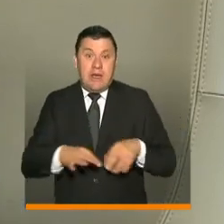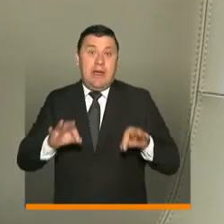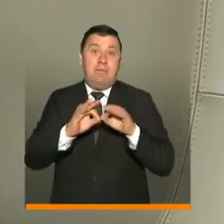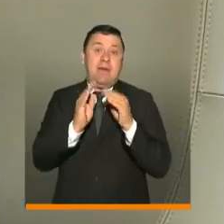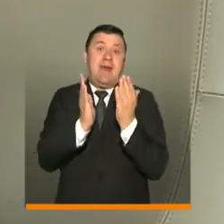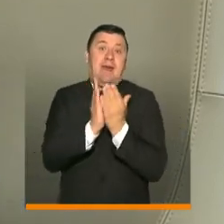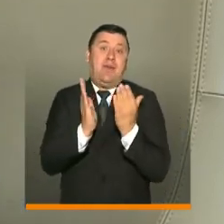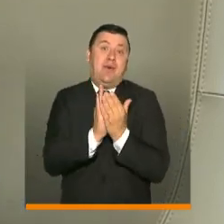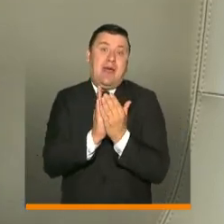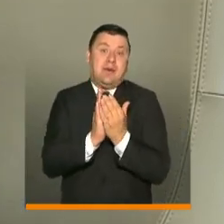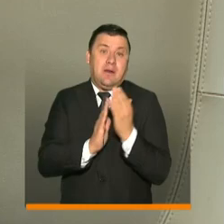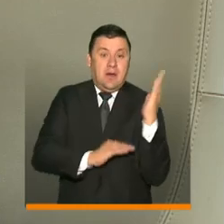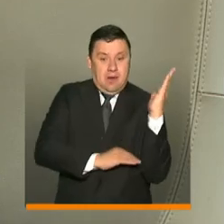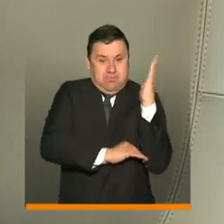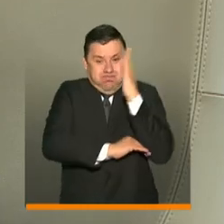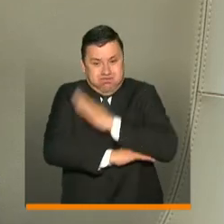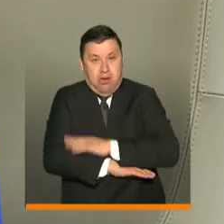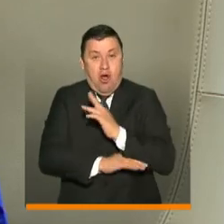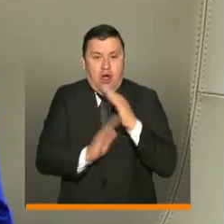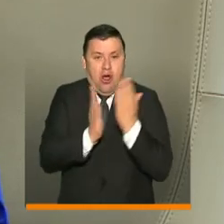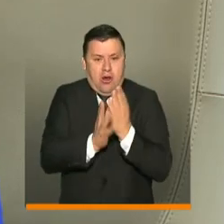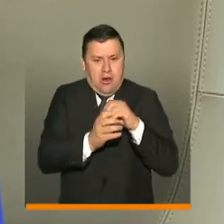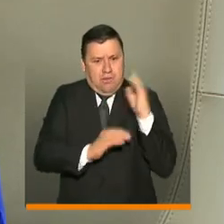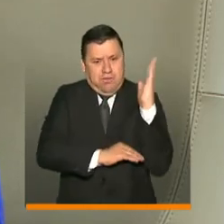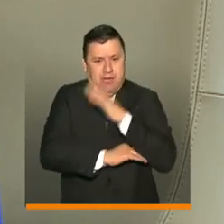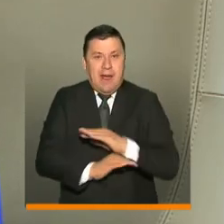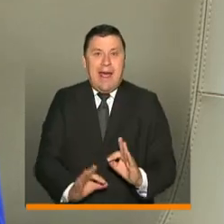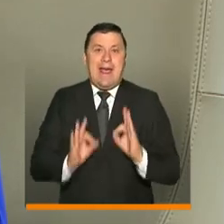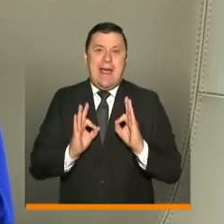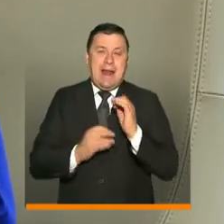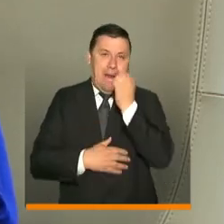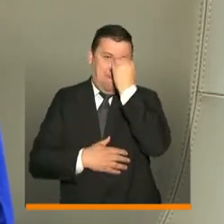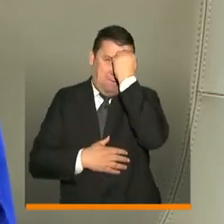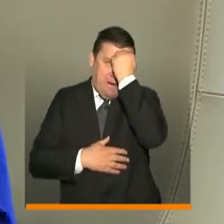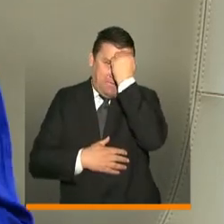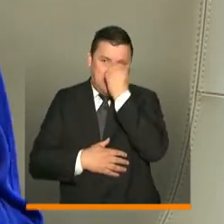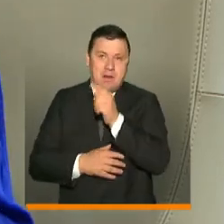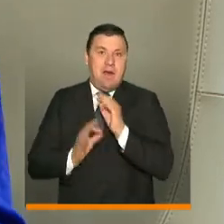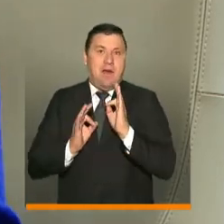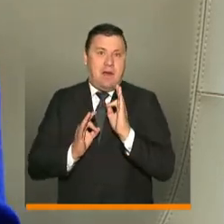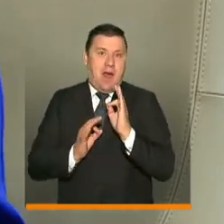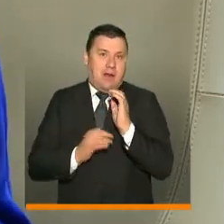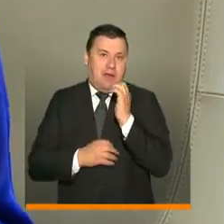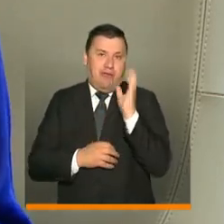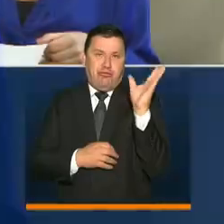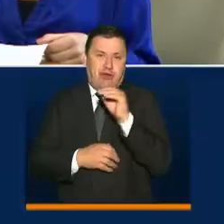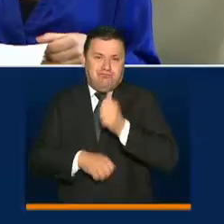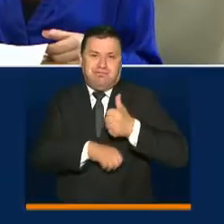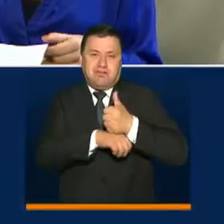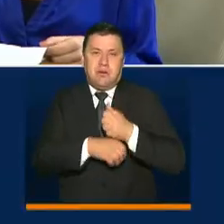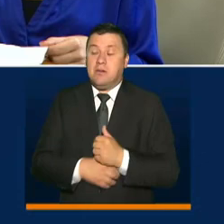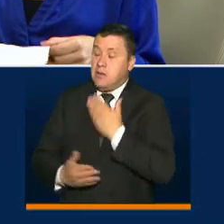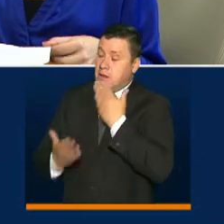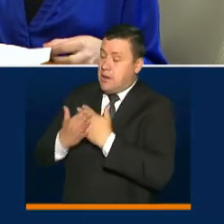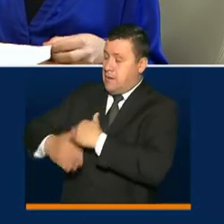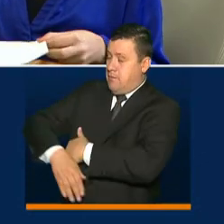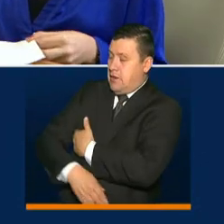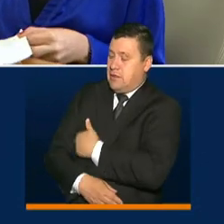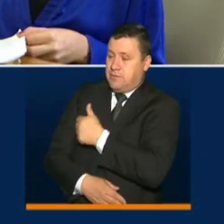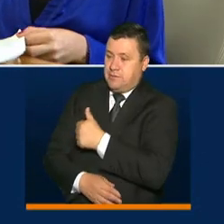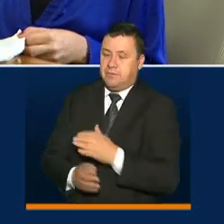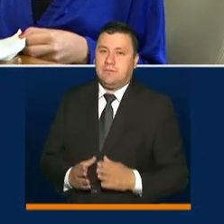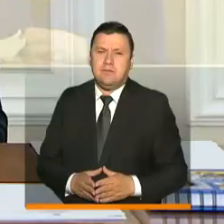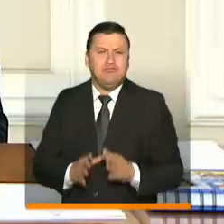usted menciona en jornada única, pero en general para la calidad para los maestros y para los docentes. Muchas gracias, ministra. Y algo que también que